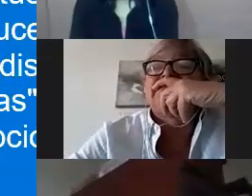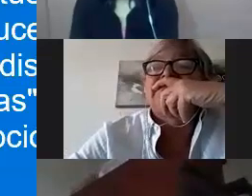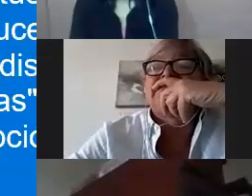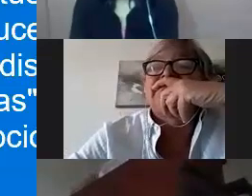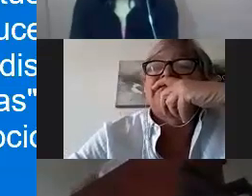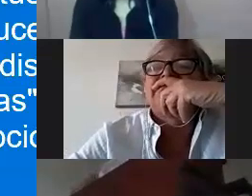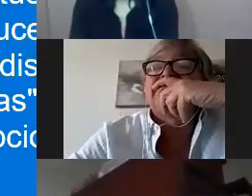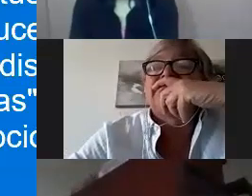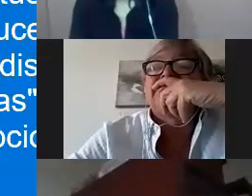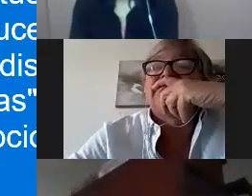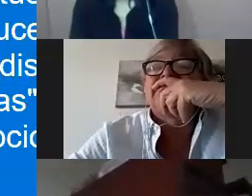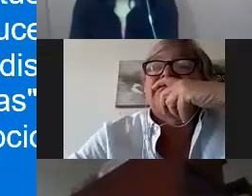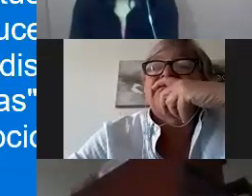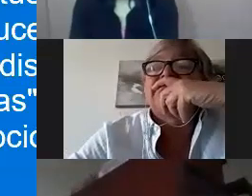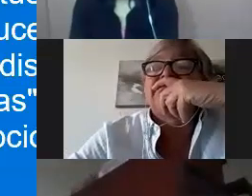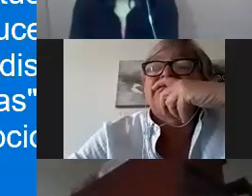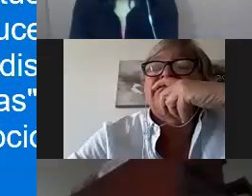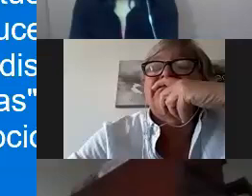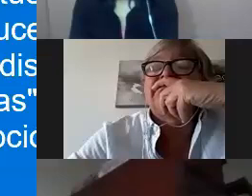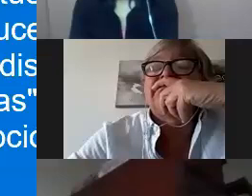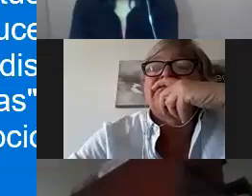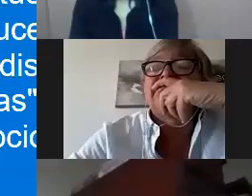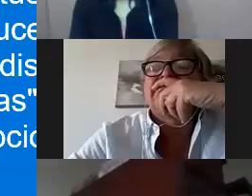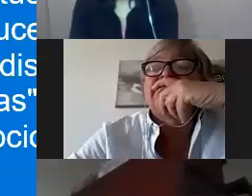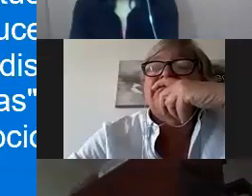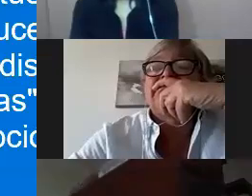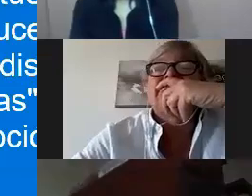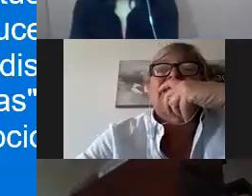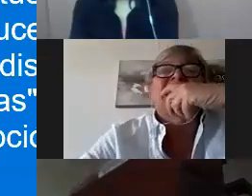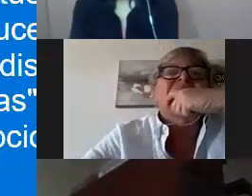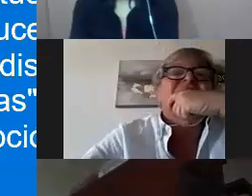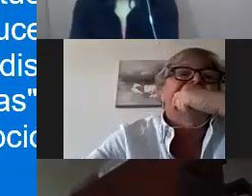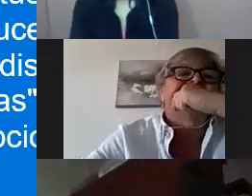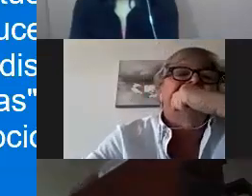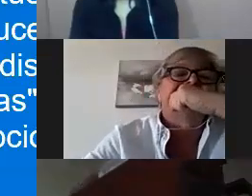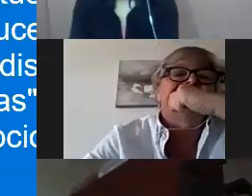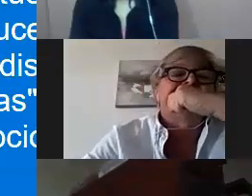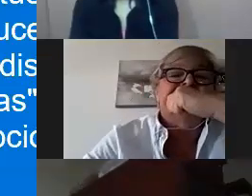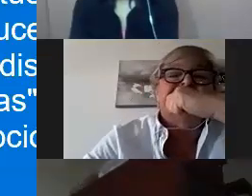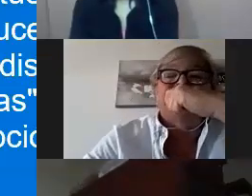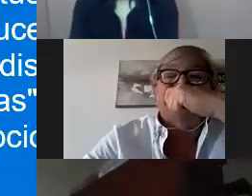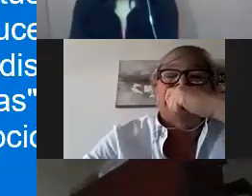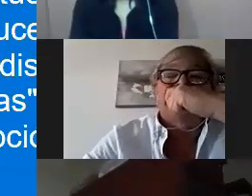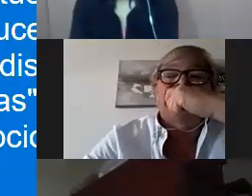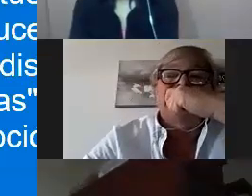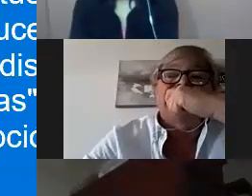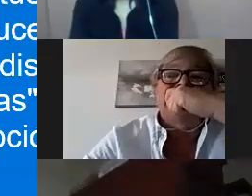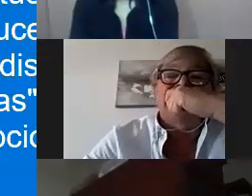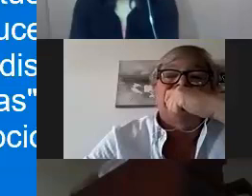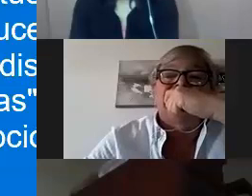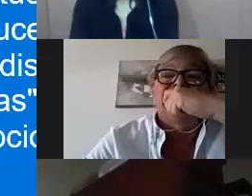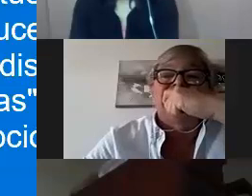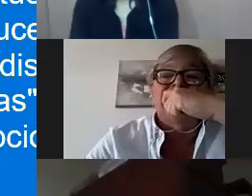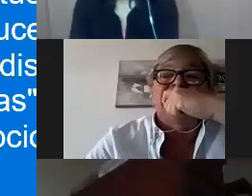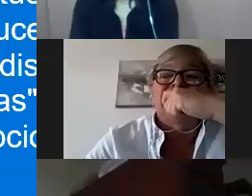la ecuación económica financiera del servicio de transporte, porque ello no tiene ningún respaldo,